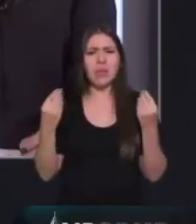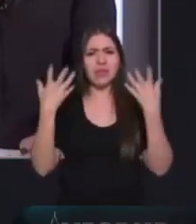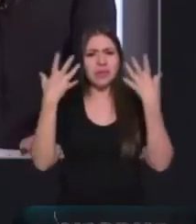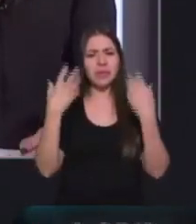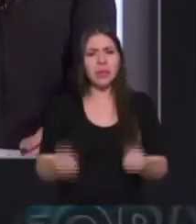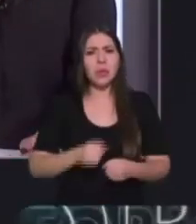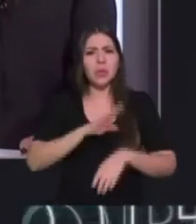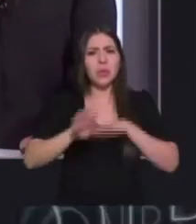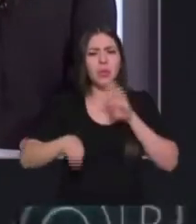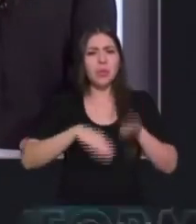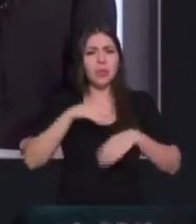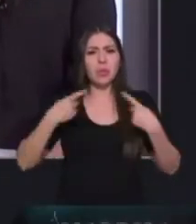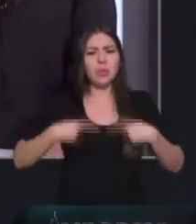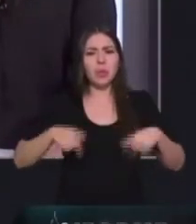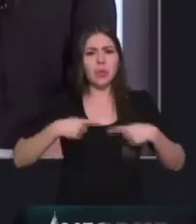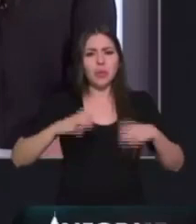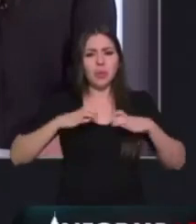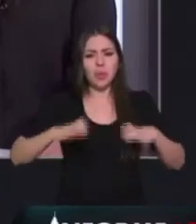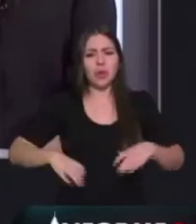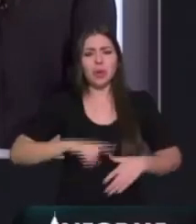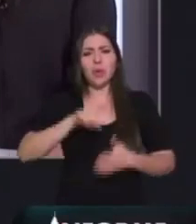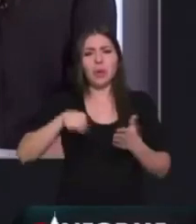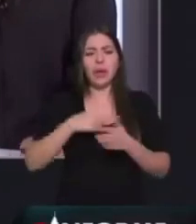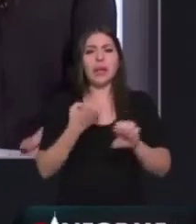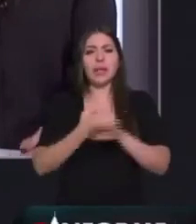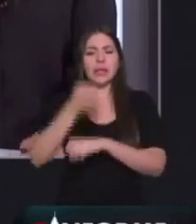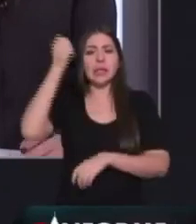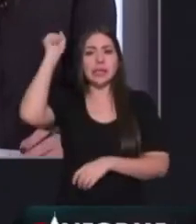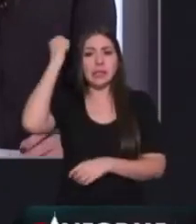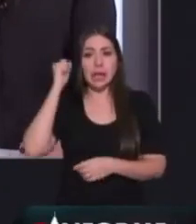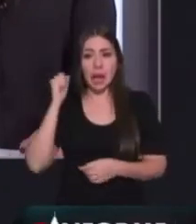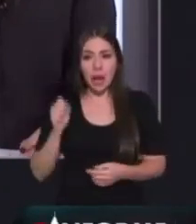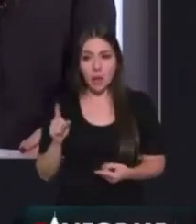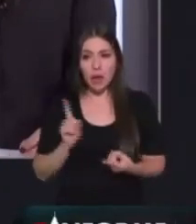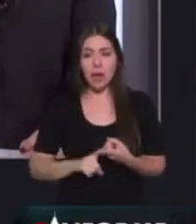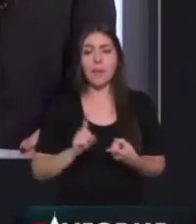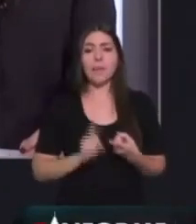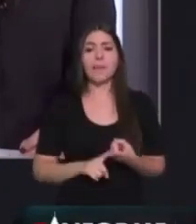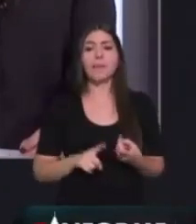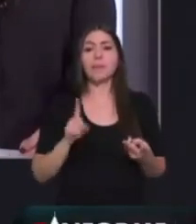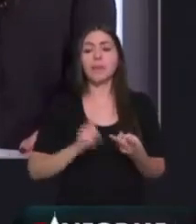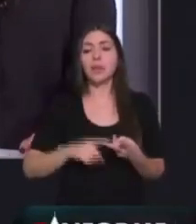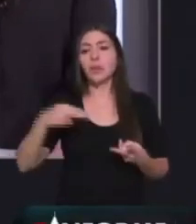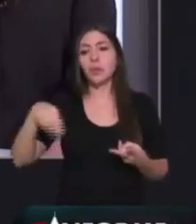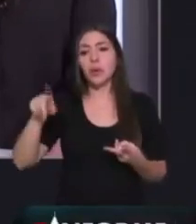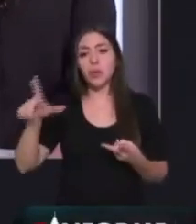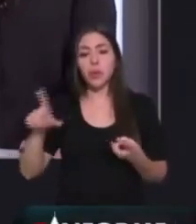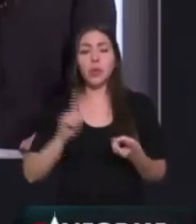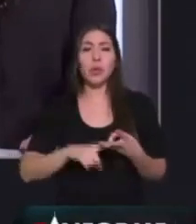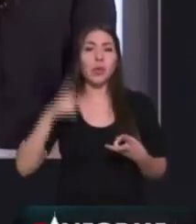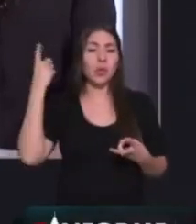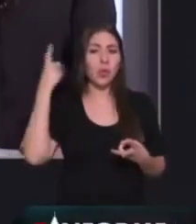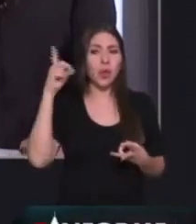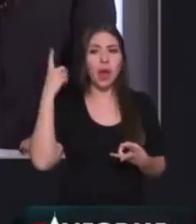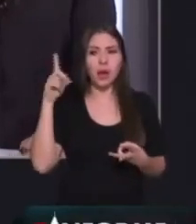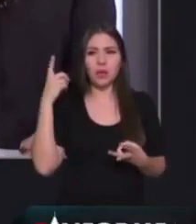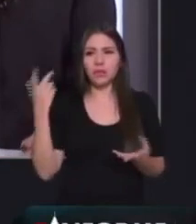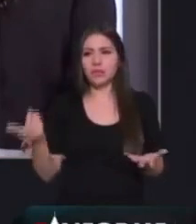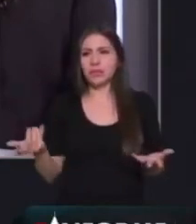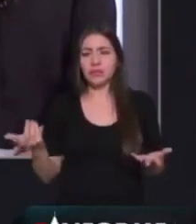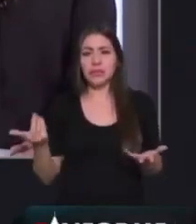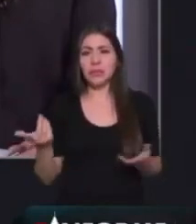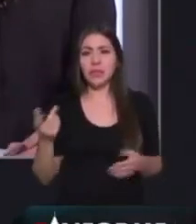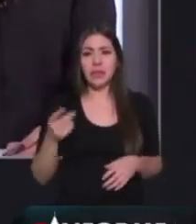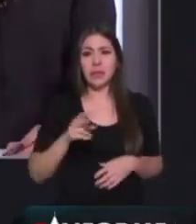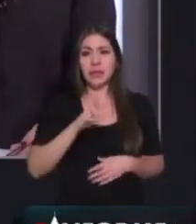de restos humanos en el estado de Sinaloa, en los estados de Nuevo León, de Durango. O sea, realmente